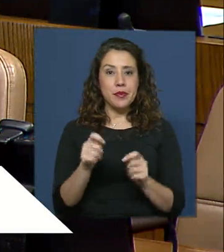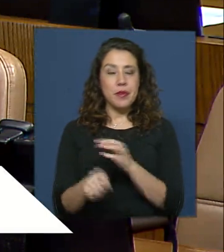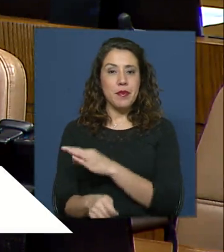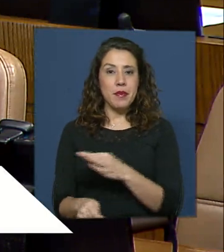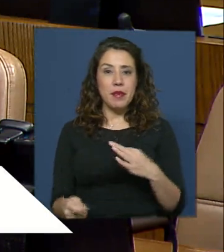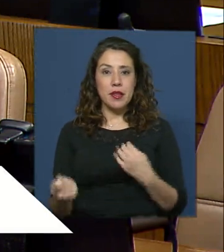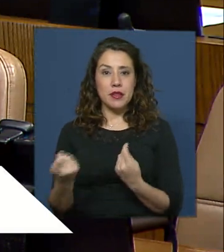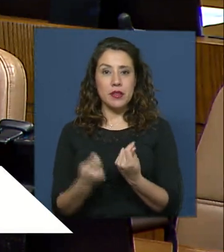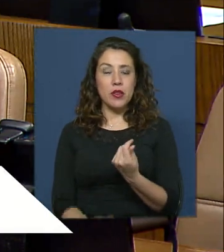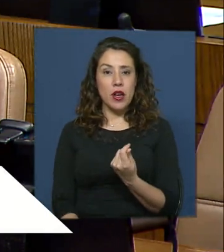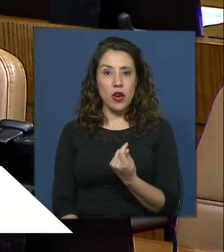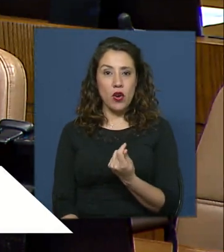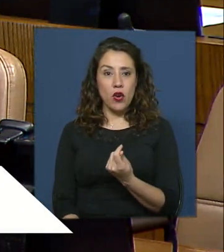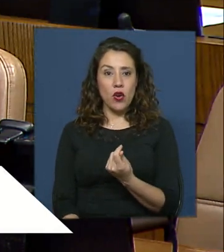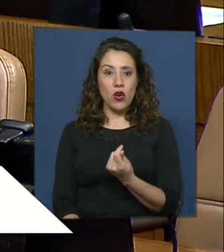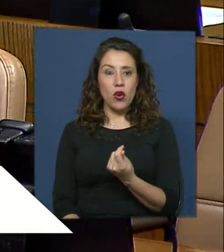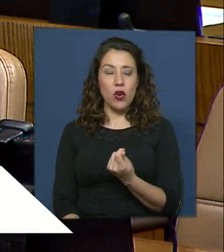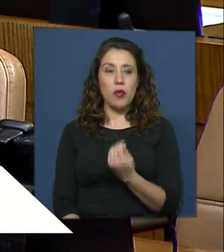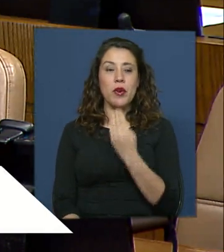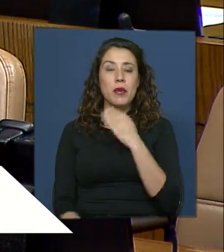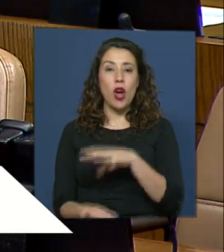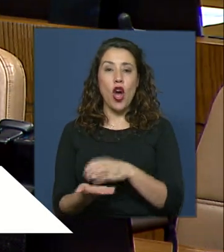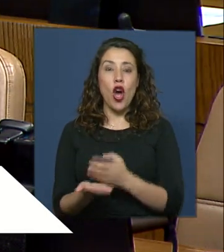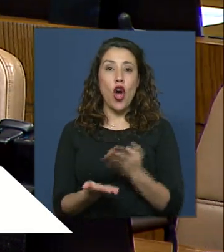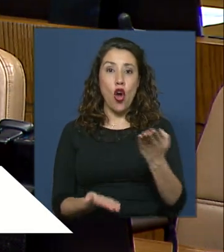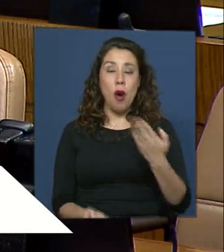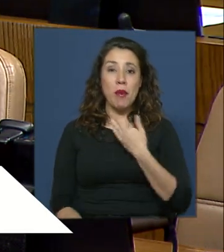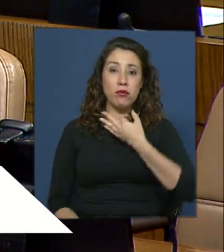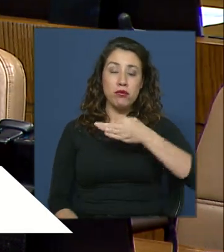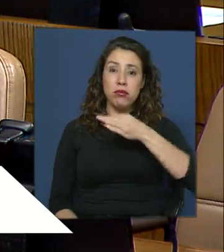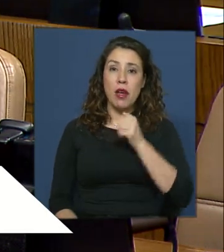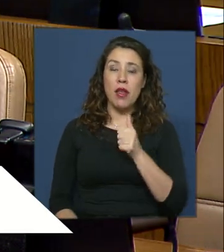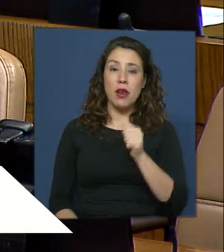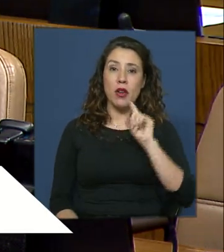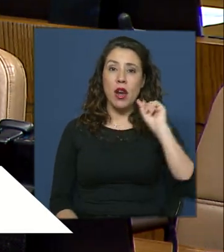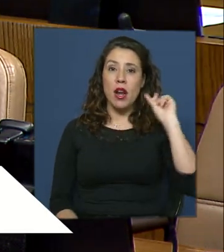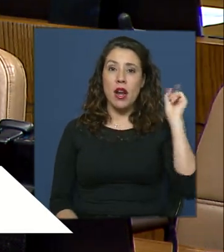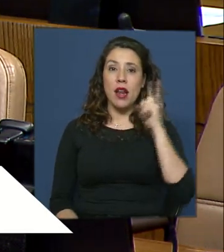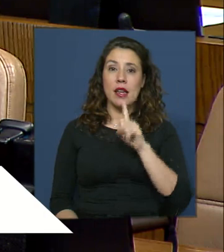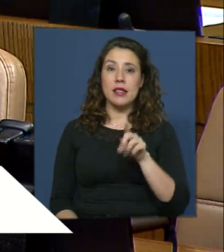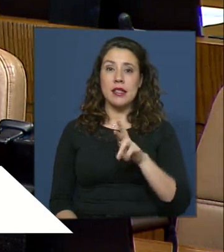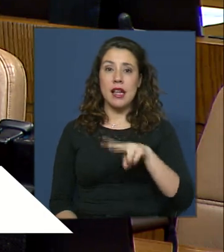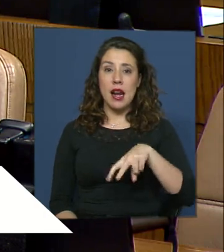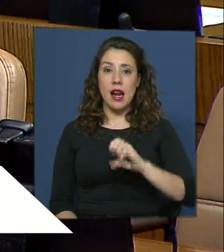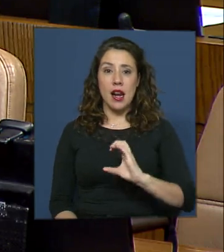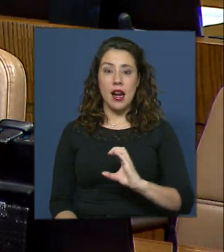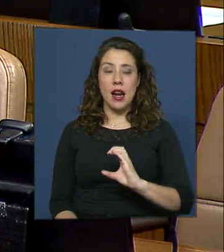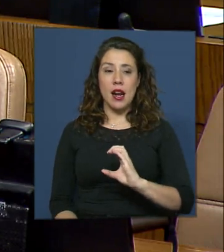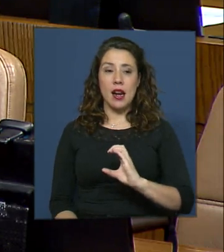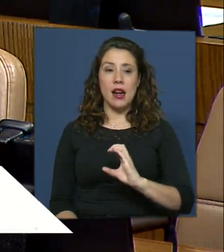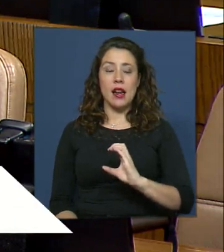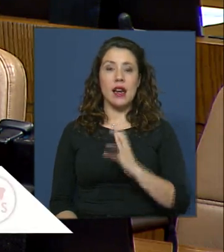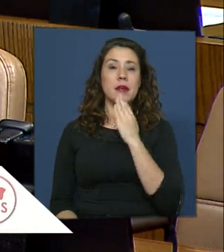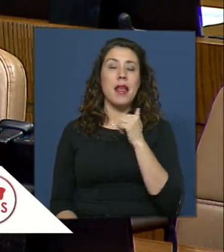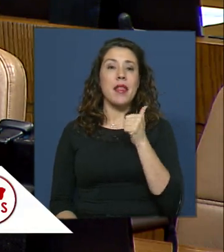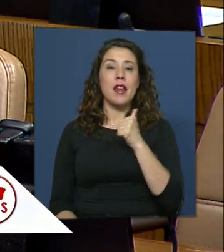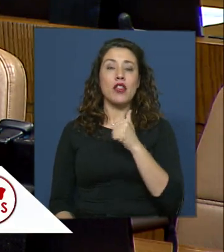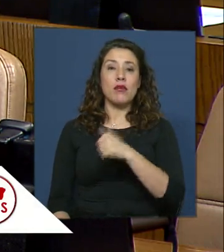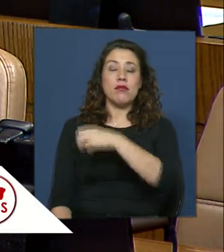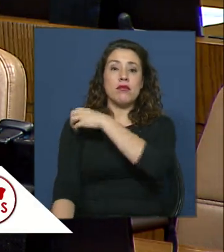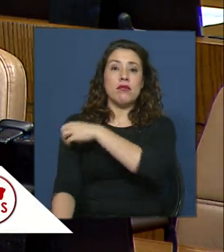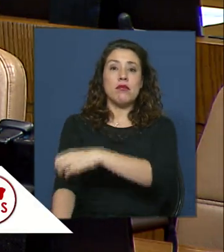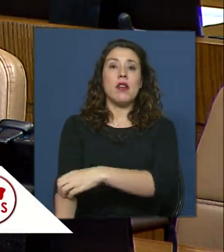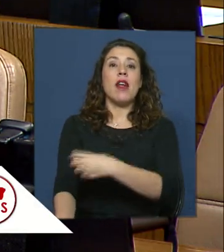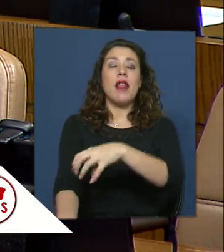Economía y también copia de mi intervención al director nacional de CERNAC y al director regional de CERNAC